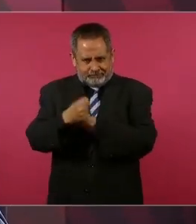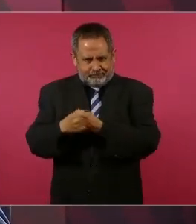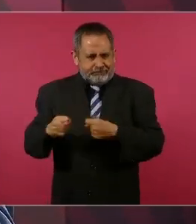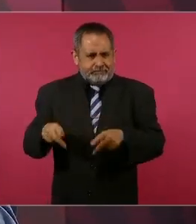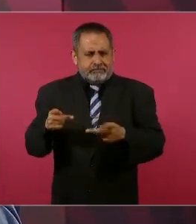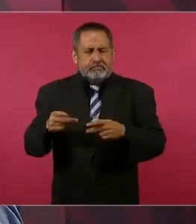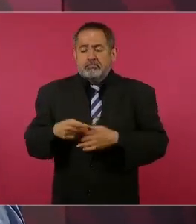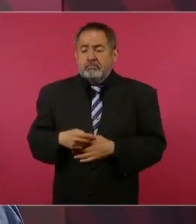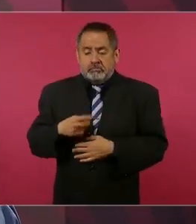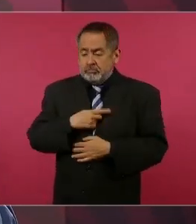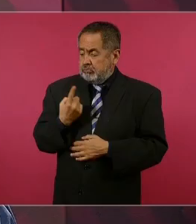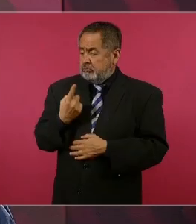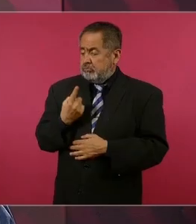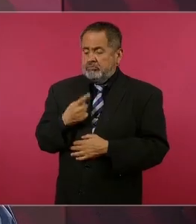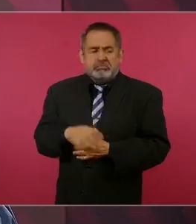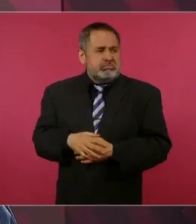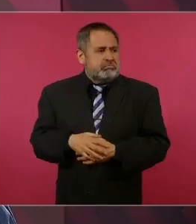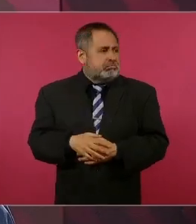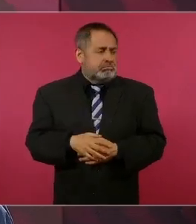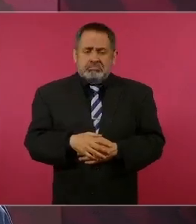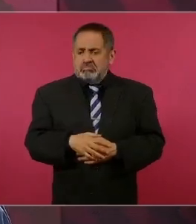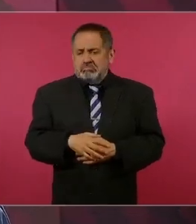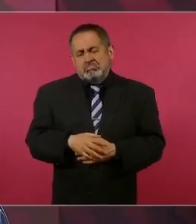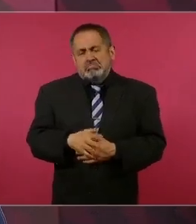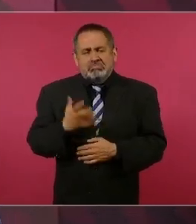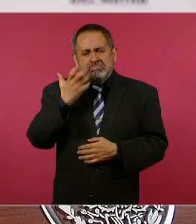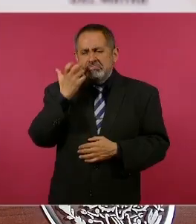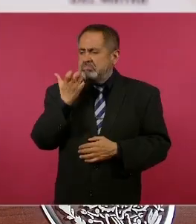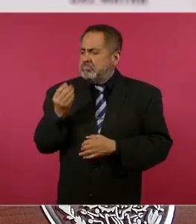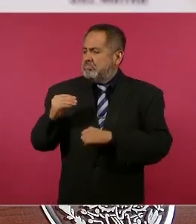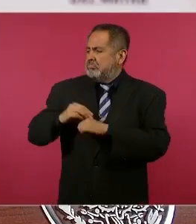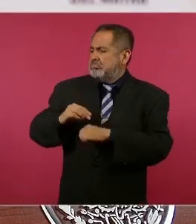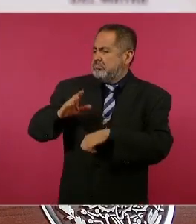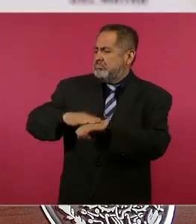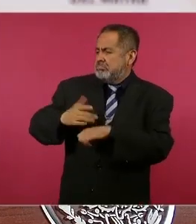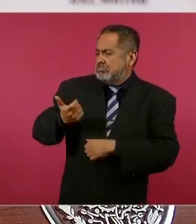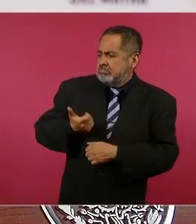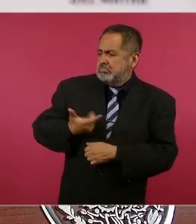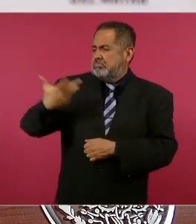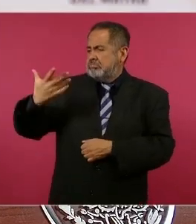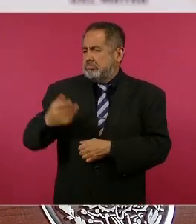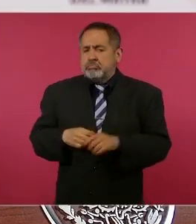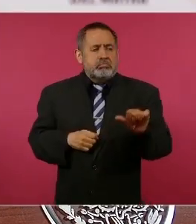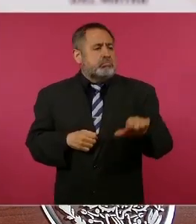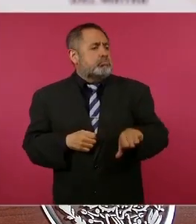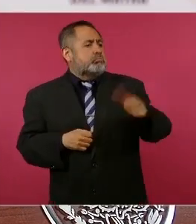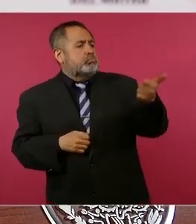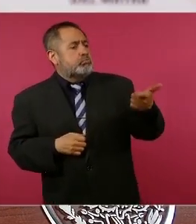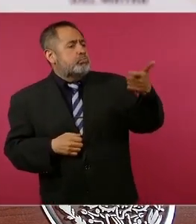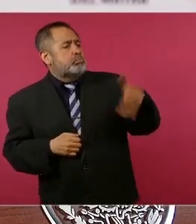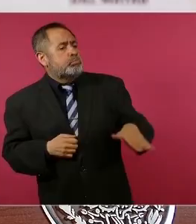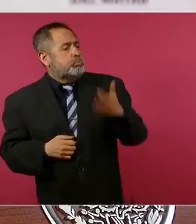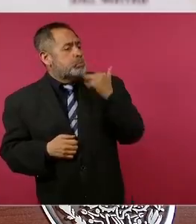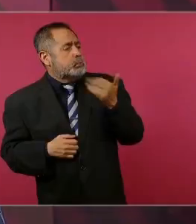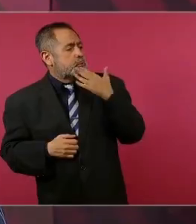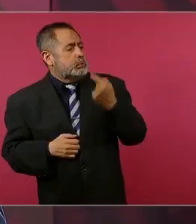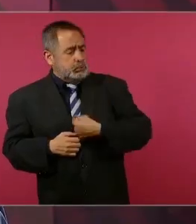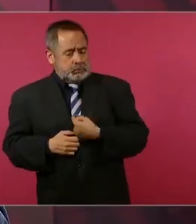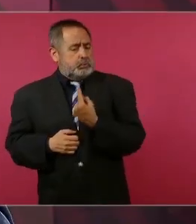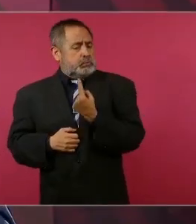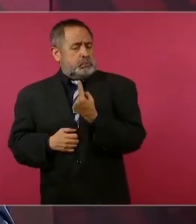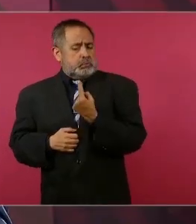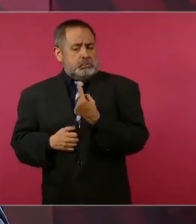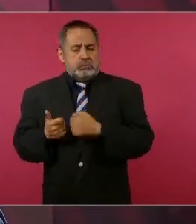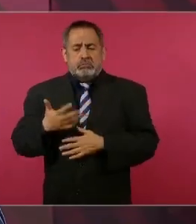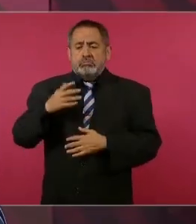siempre tendría la tentación de vender cara la mercancía y hasta